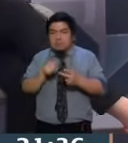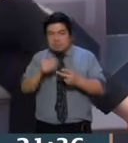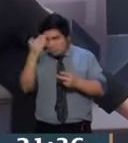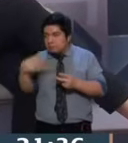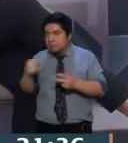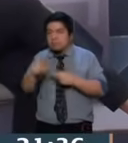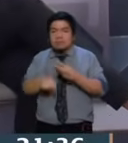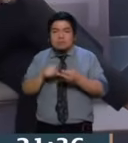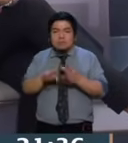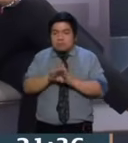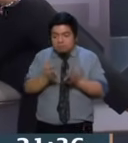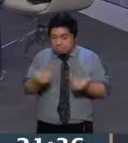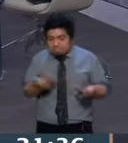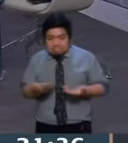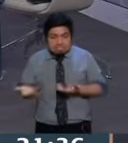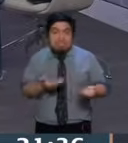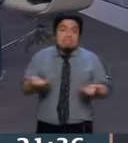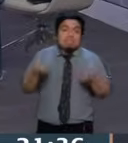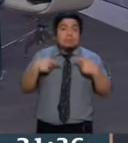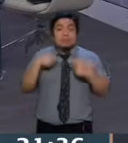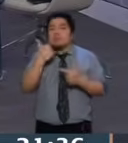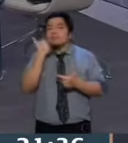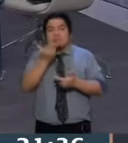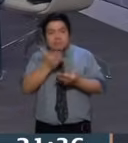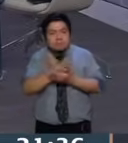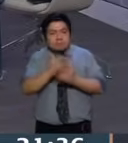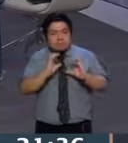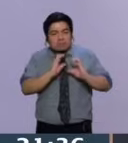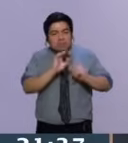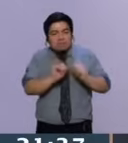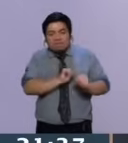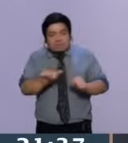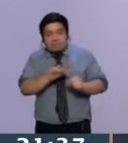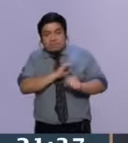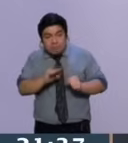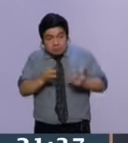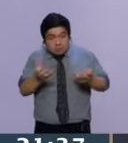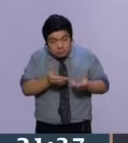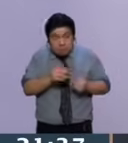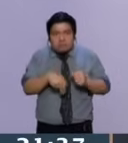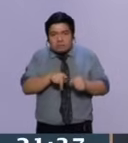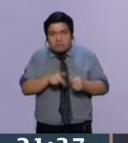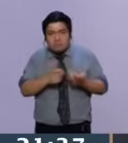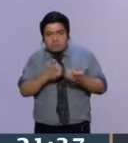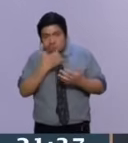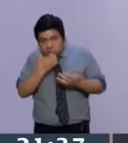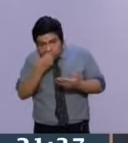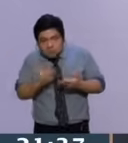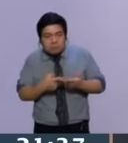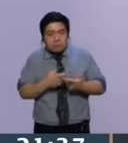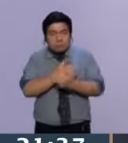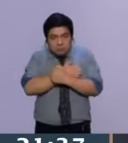dónde están las herramientas para que las personas que quieren llegar a ser cuidadores profesionales puedan hacerlo de manera, con una